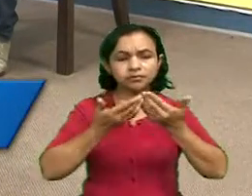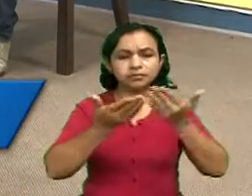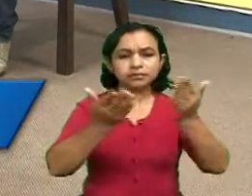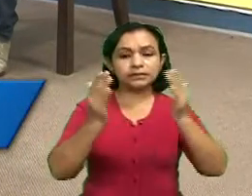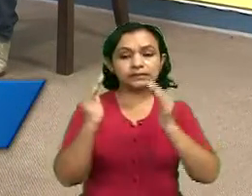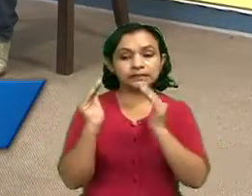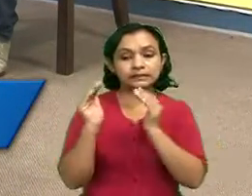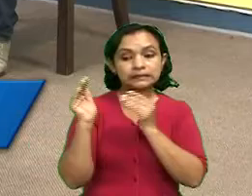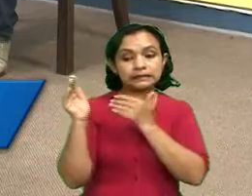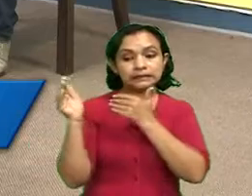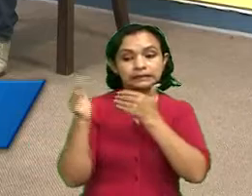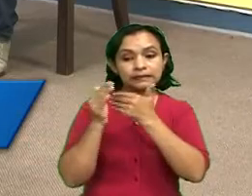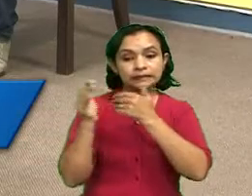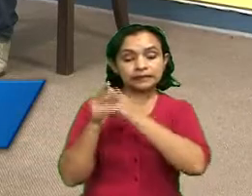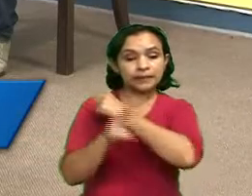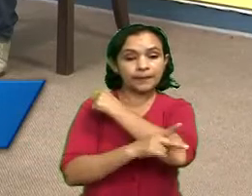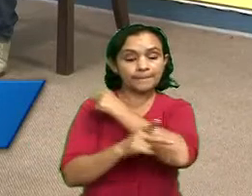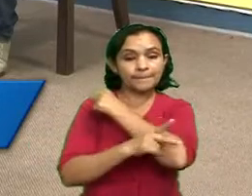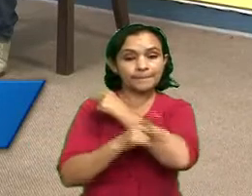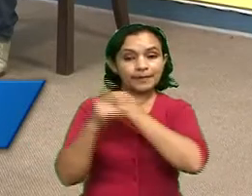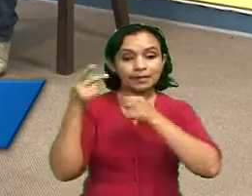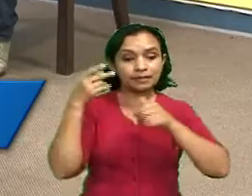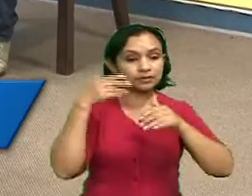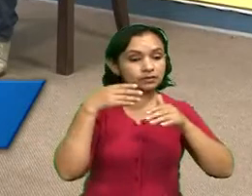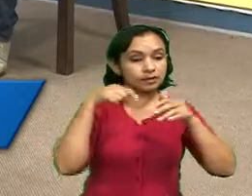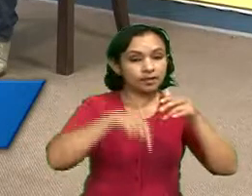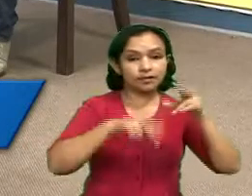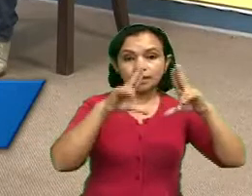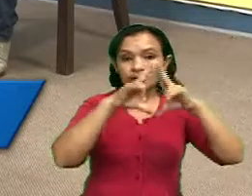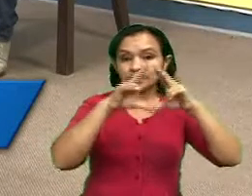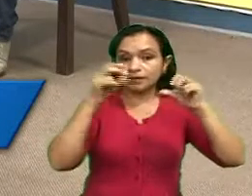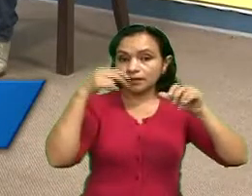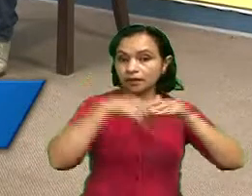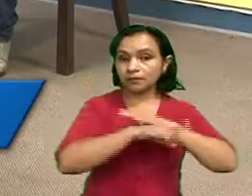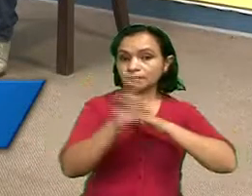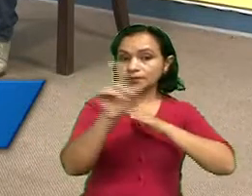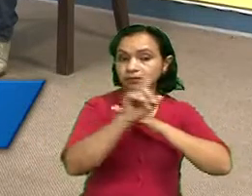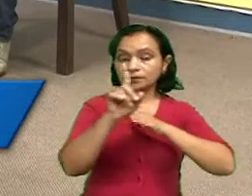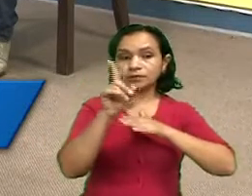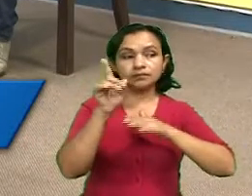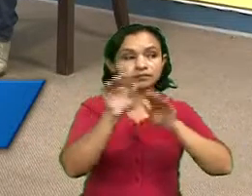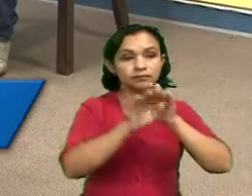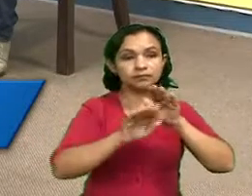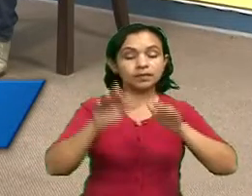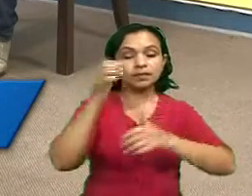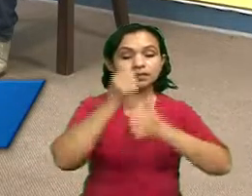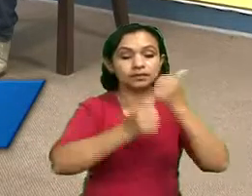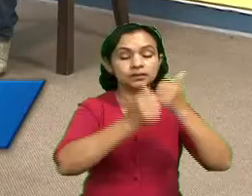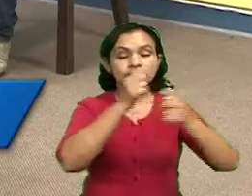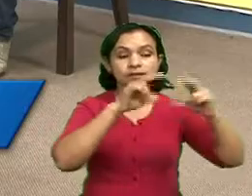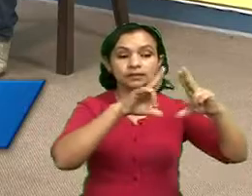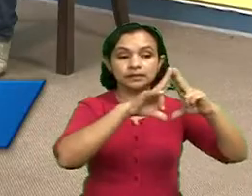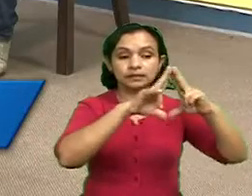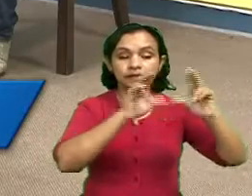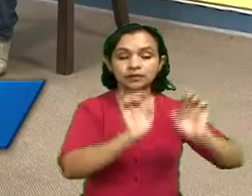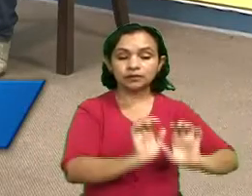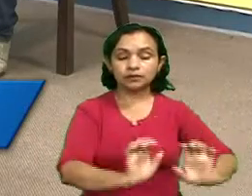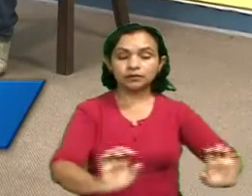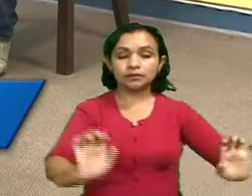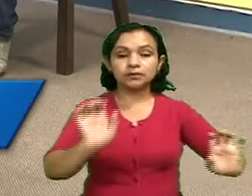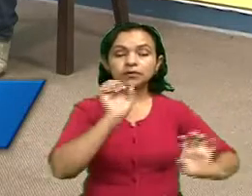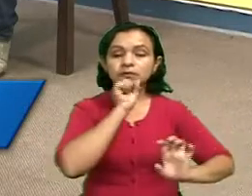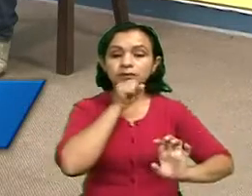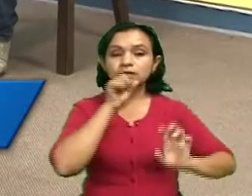tenemos aquí cerca no se acerque a nuestra frontera y no nos afecte sobre todo a nosotros, a los niños, a los adultos